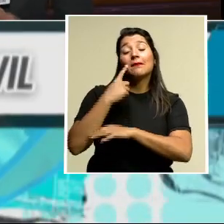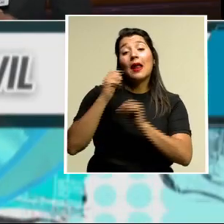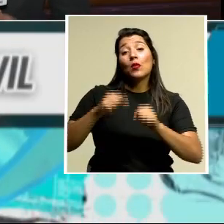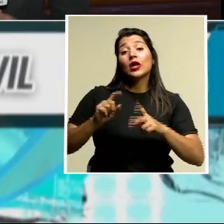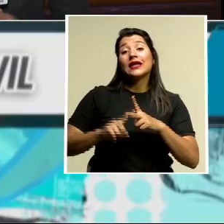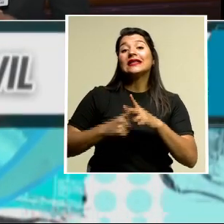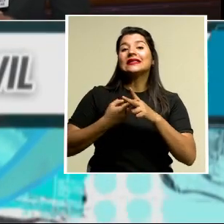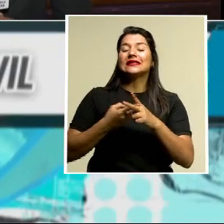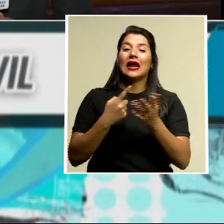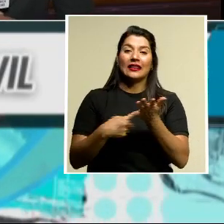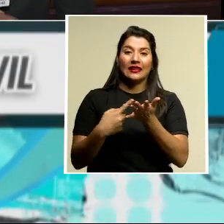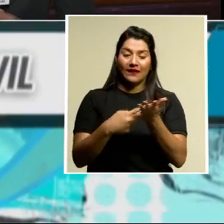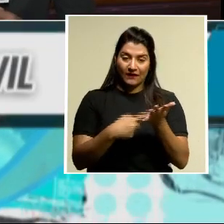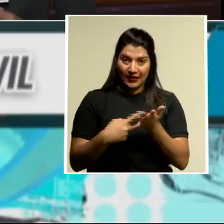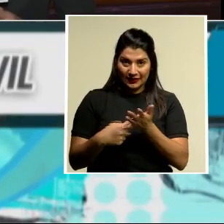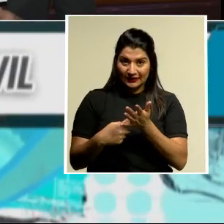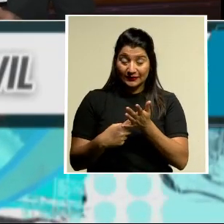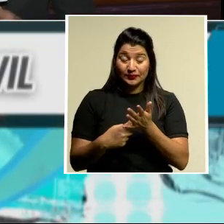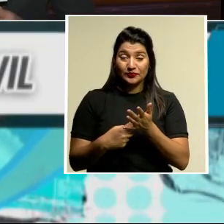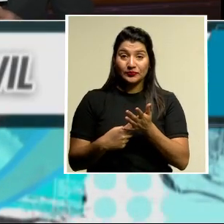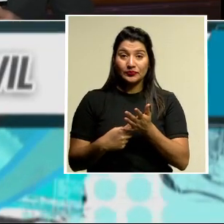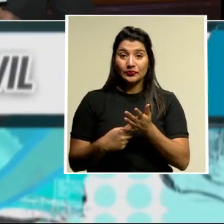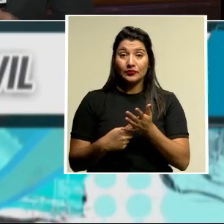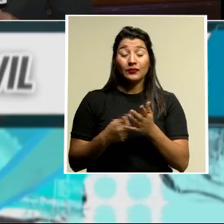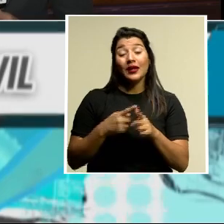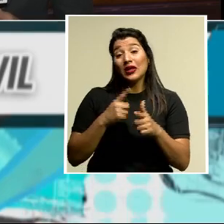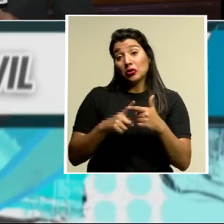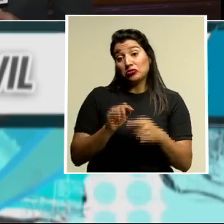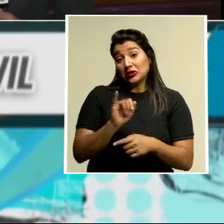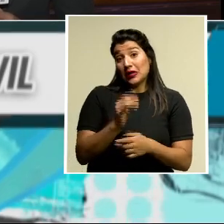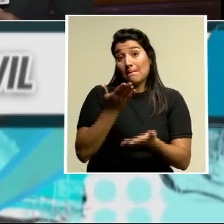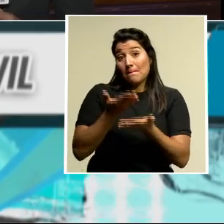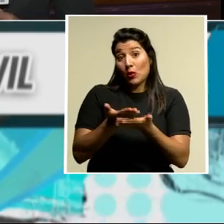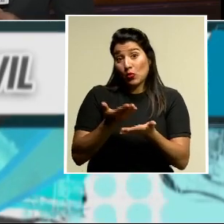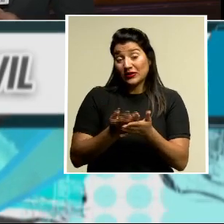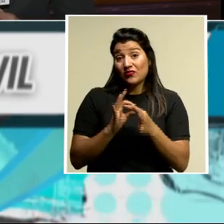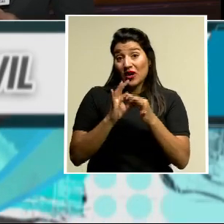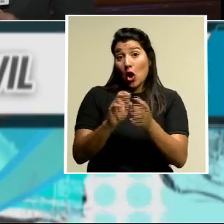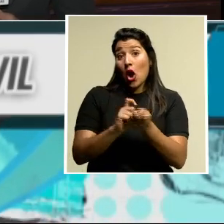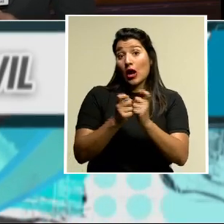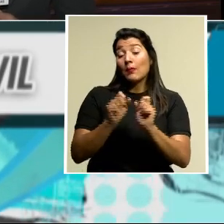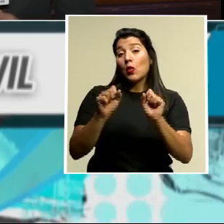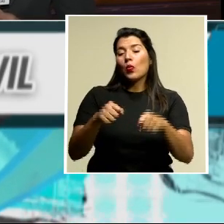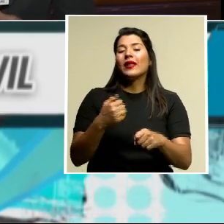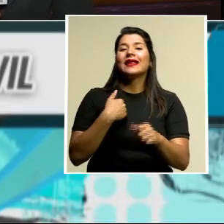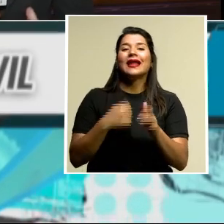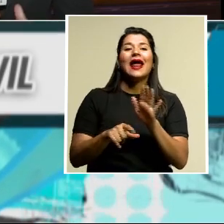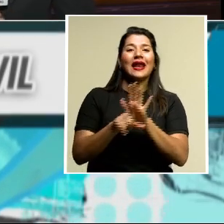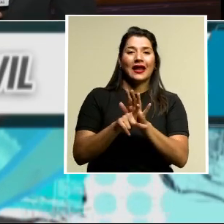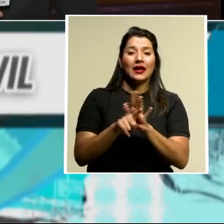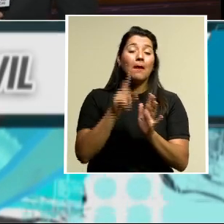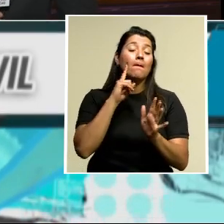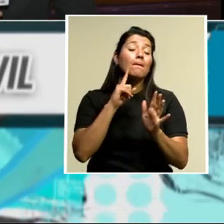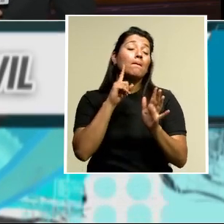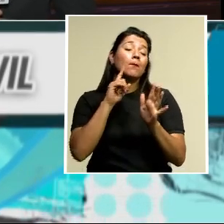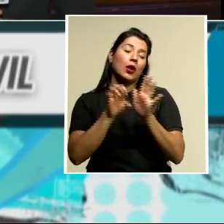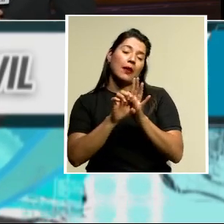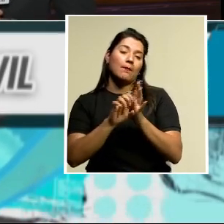modificar algunas penas. Es decir, son 2 vías. La vía de eliminar delitos, rebajar